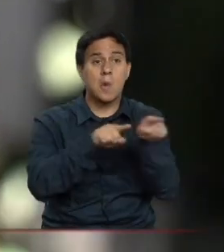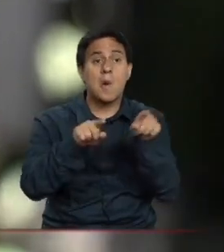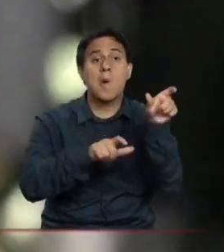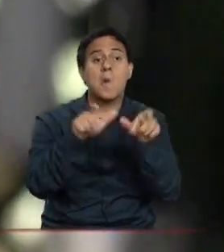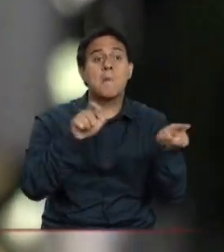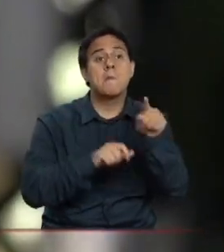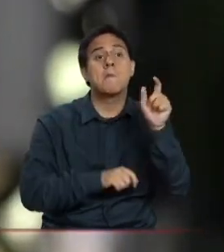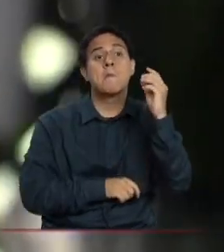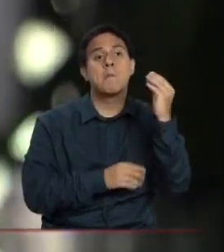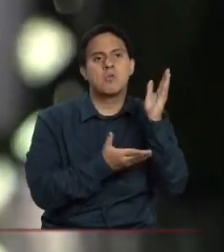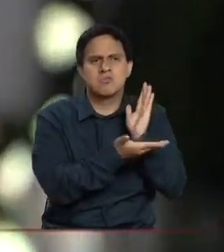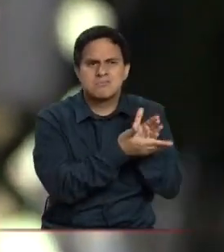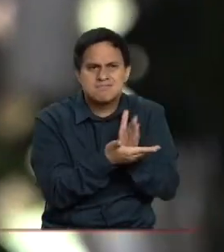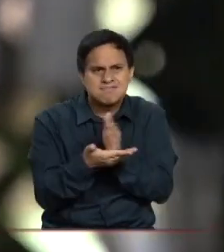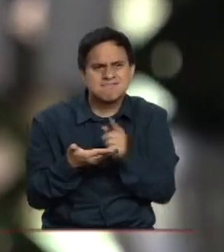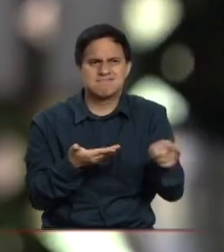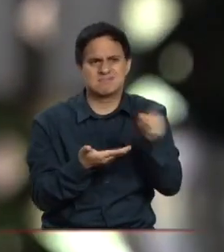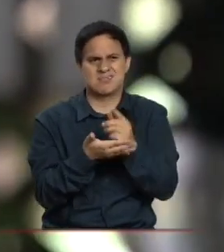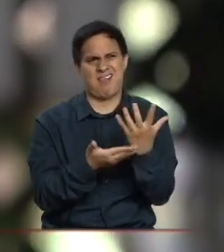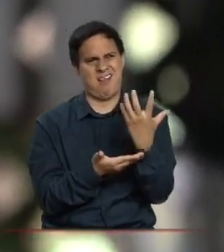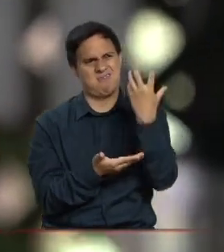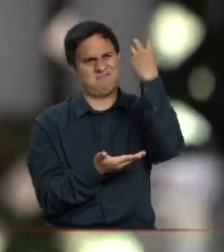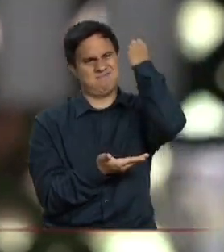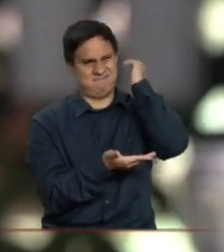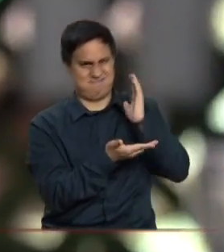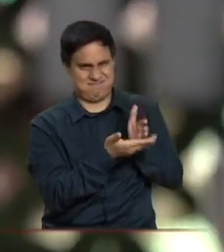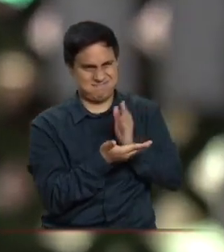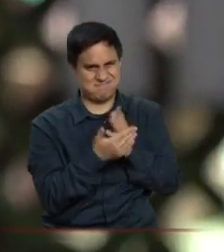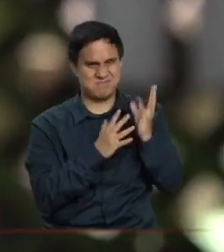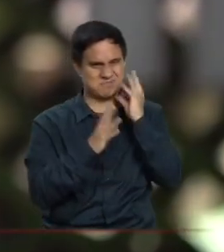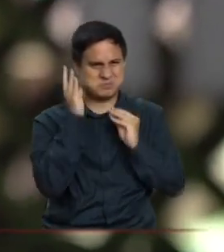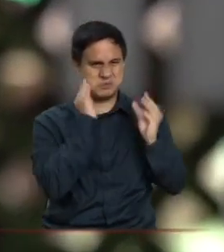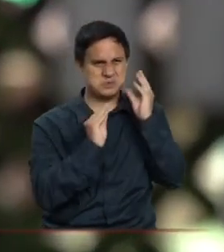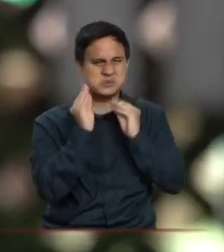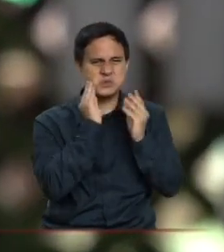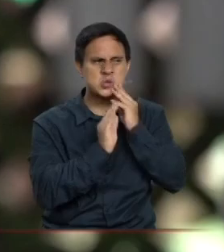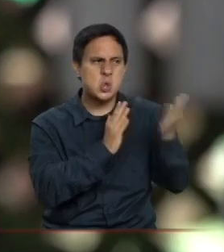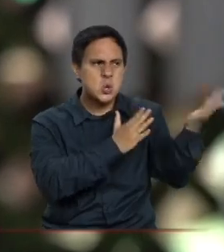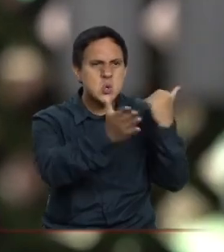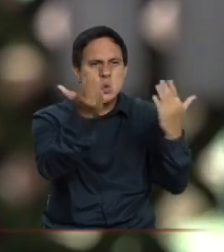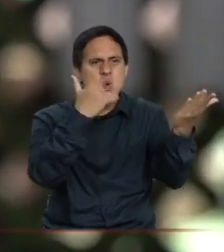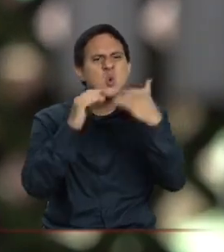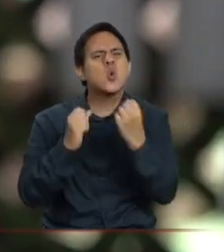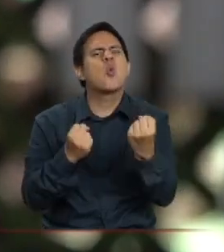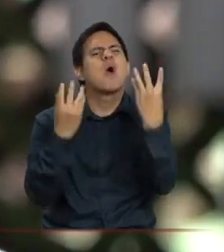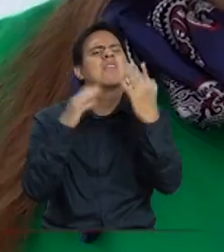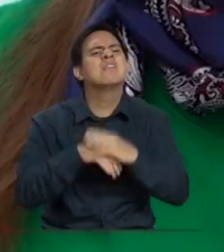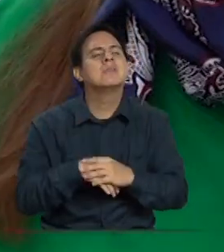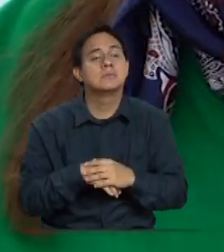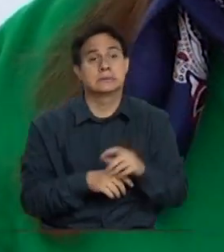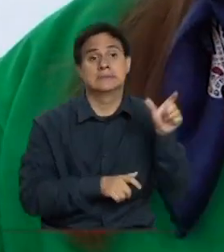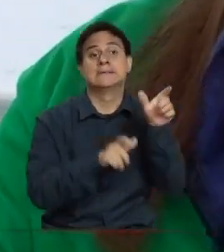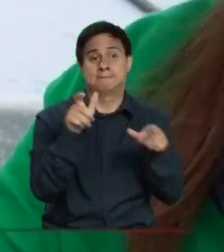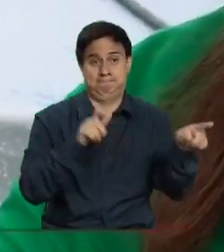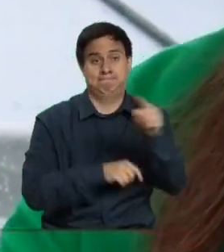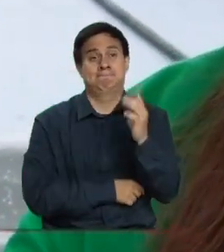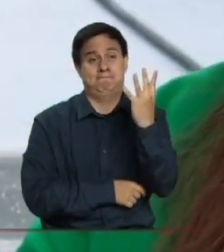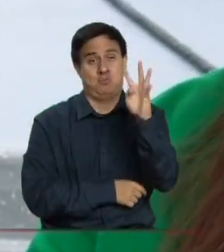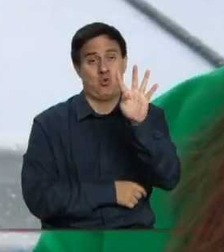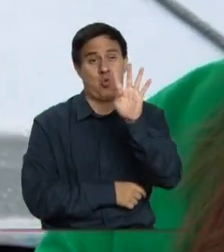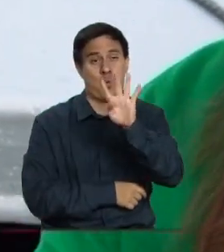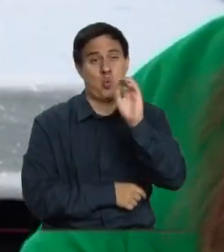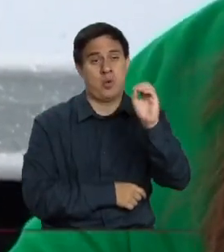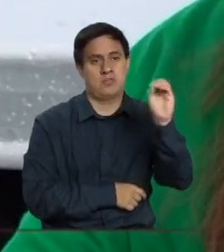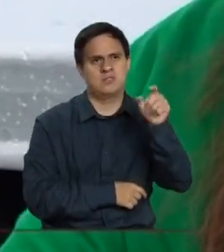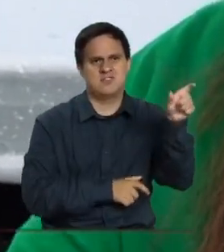ancestrales Cuántas podemos encontrar a cuántas han sido convocadas alrededor de 400 cocineras tradicionales